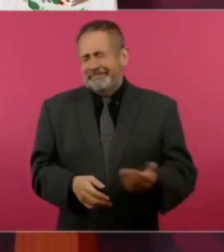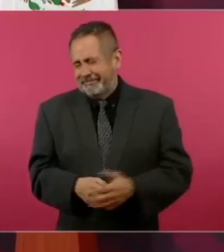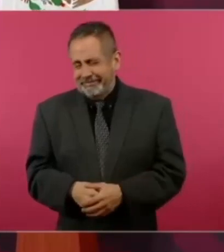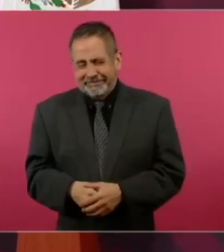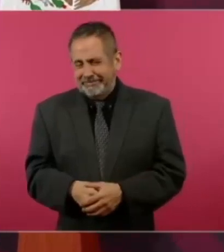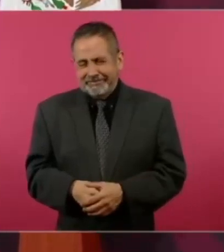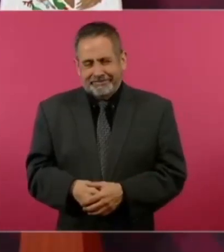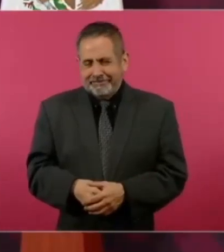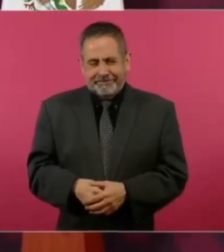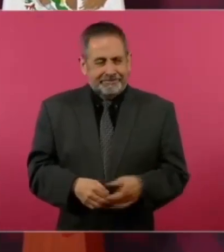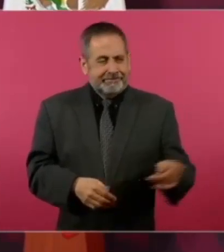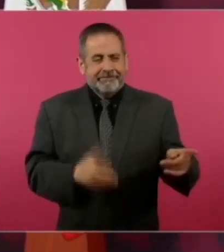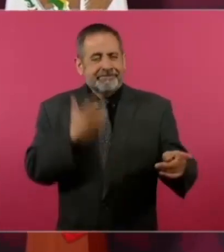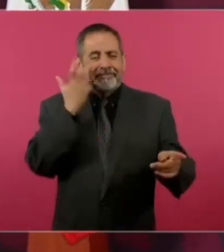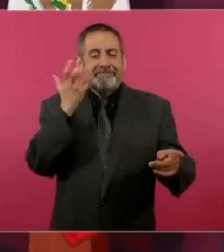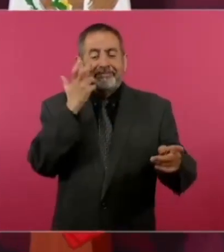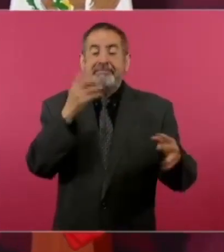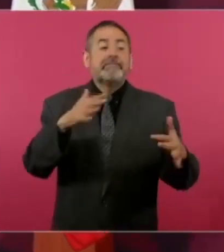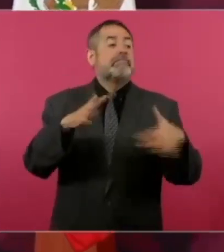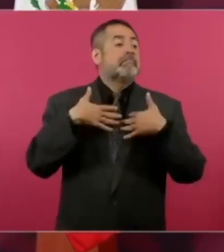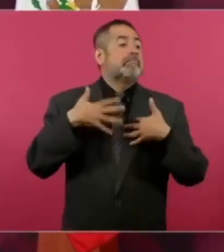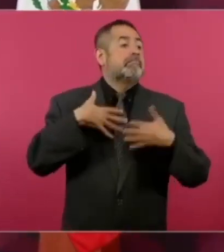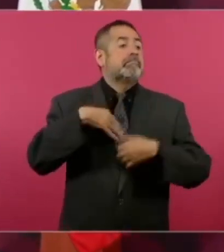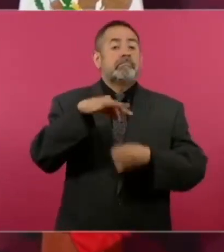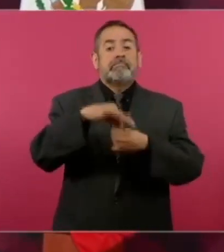la búsqueda de votos.